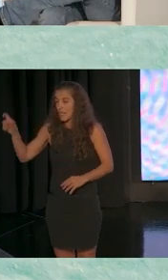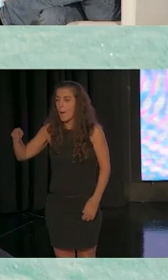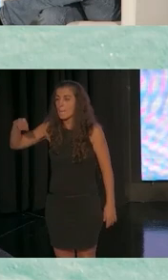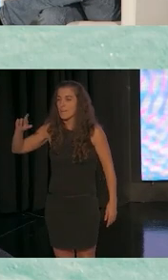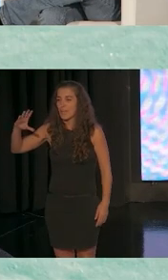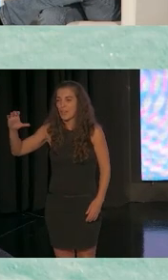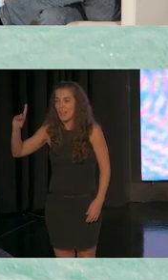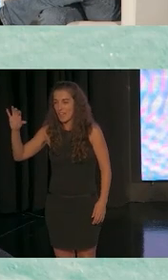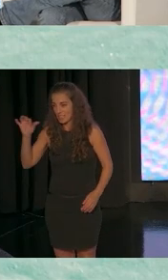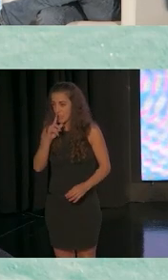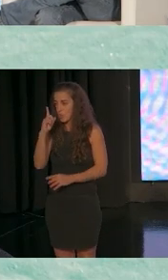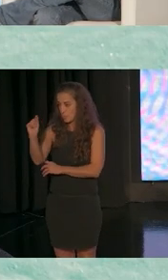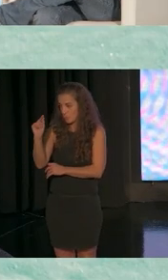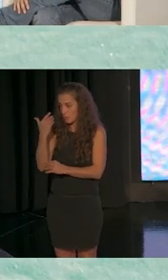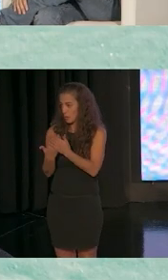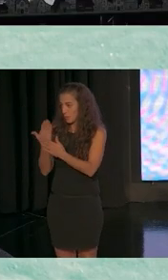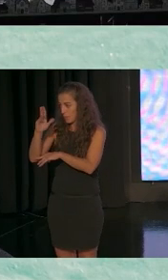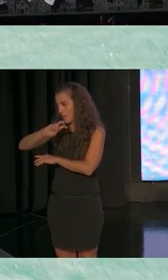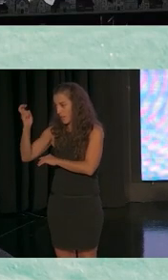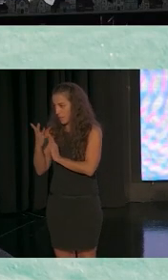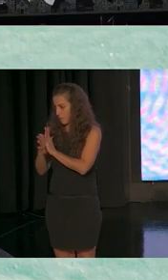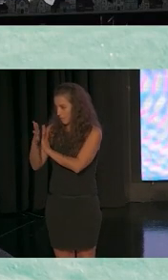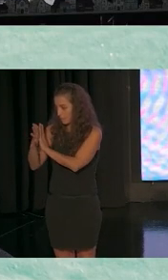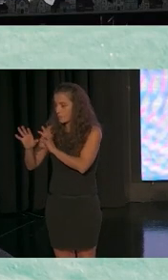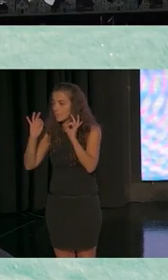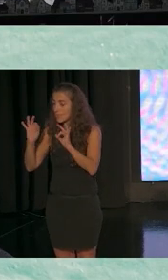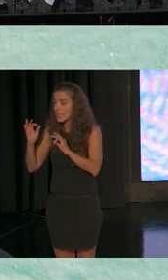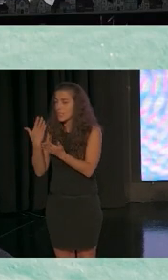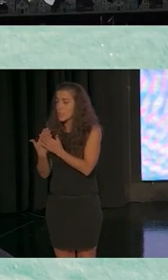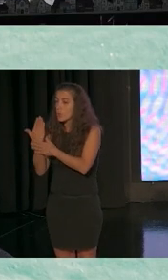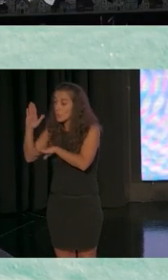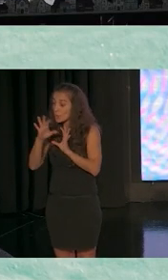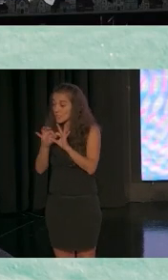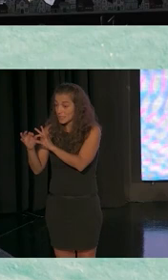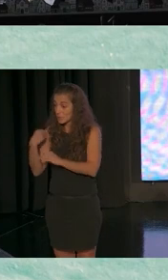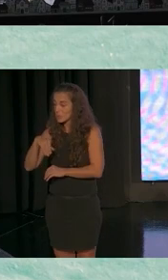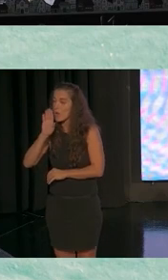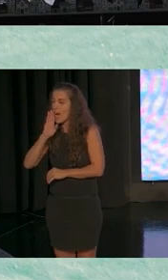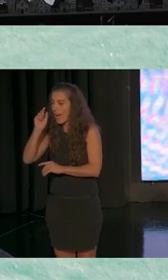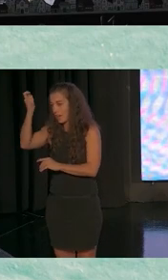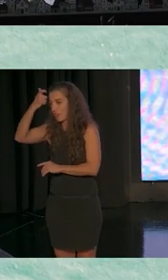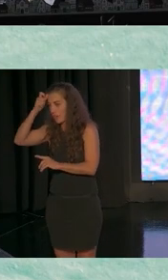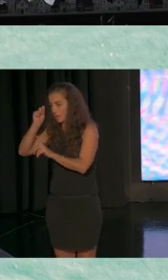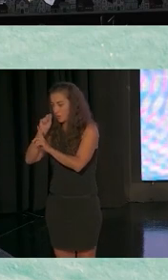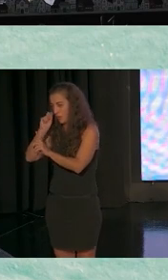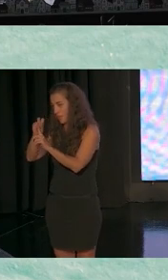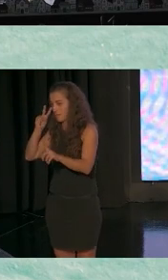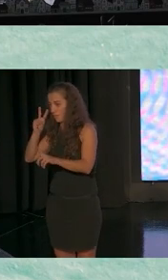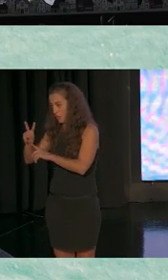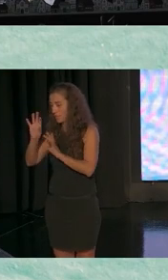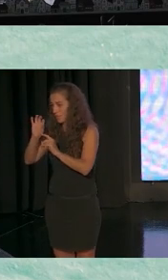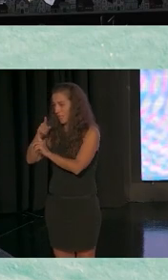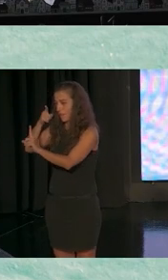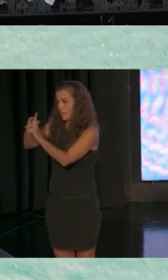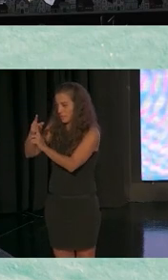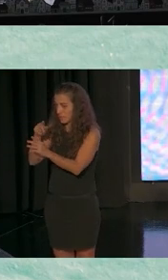minuto otras propuestas muy basadas en atención temprana que parten desde esos mismos principios Sí también en colaboración con plena inclusión